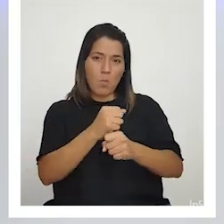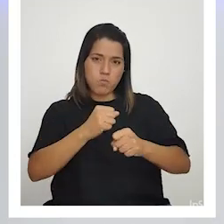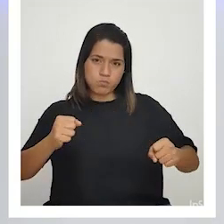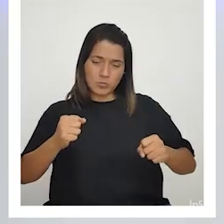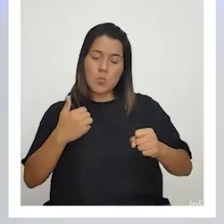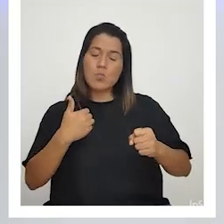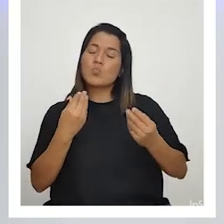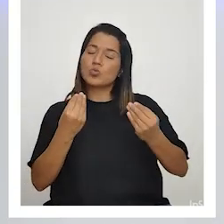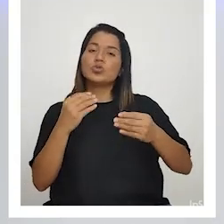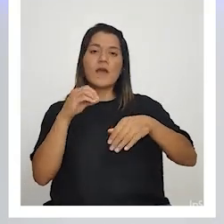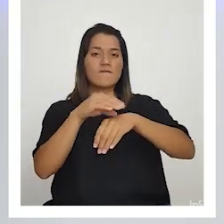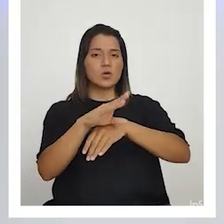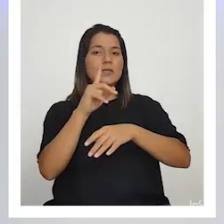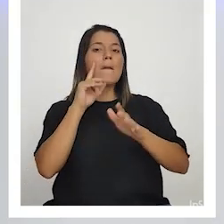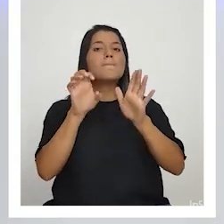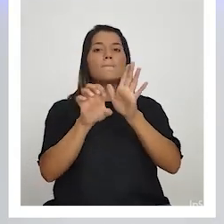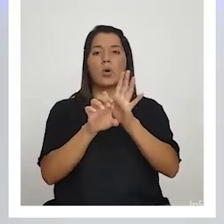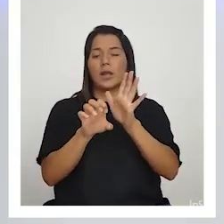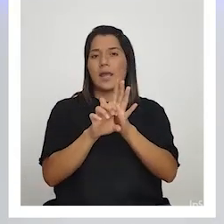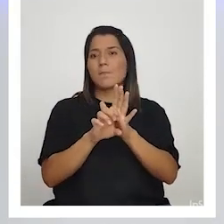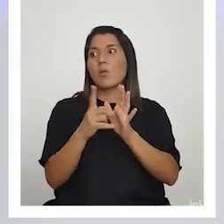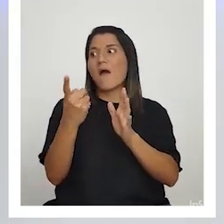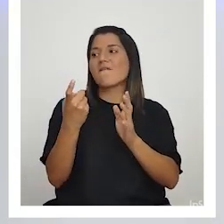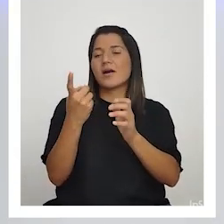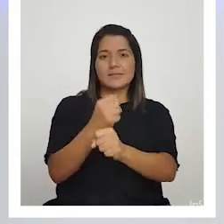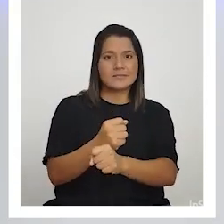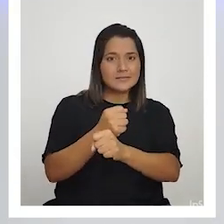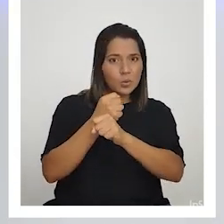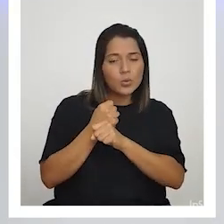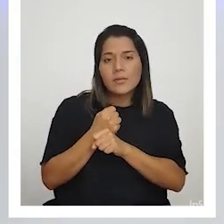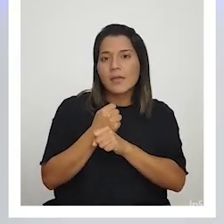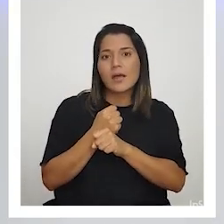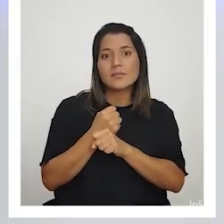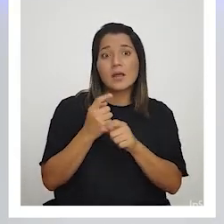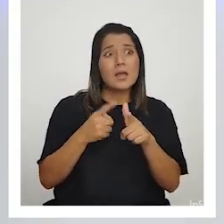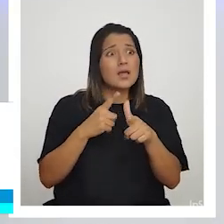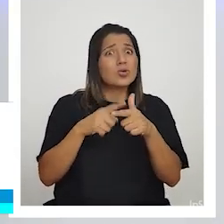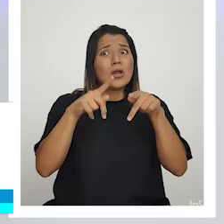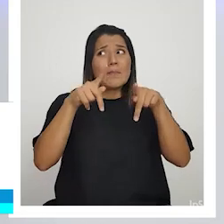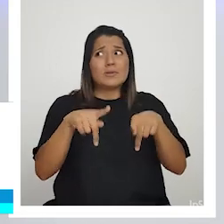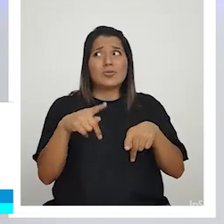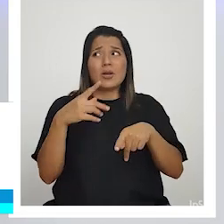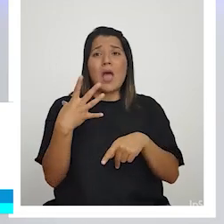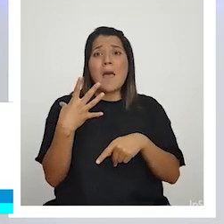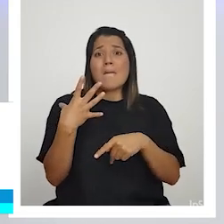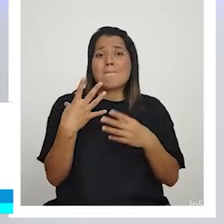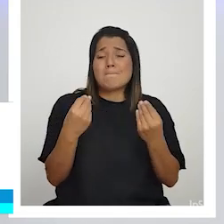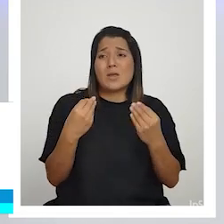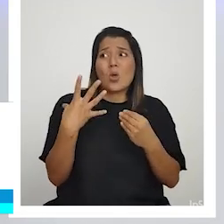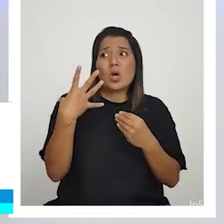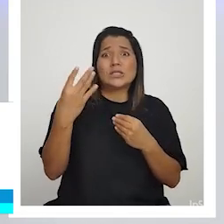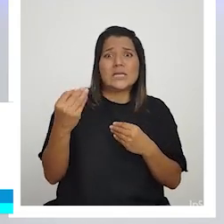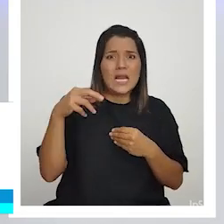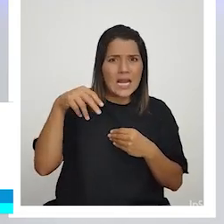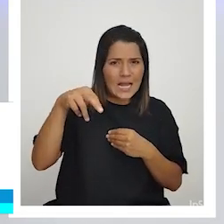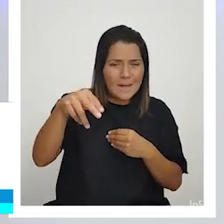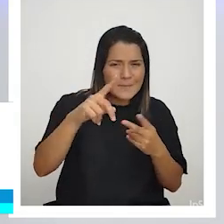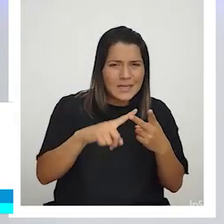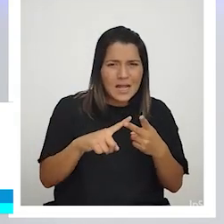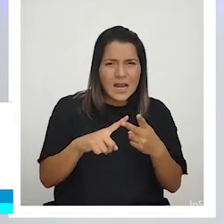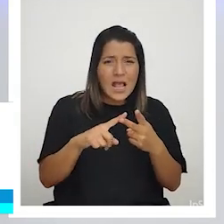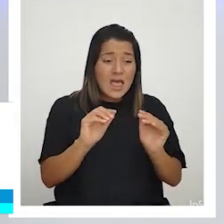la inseguridad ciudadana que vivimos, que ya nos dé miedo salir a caminar, que los niños estén más en casa